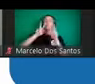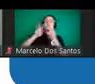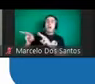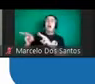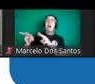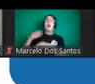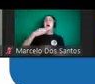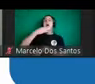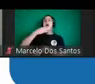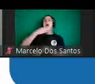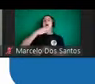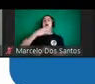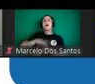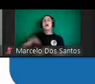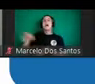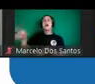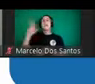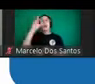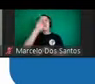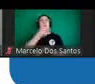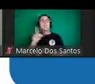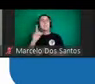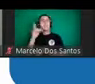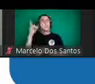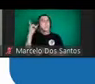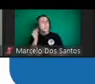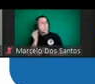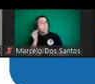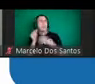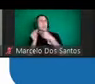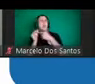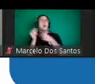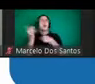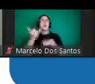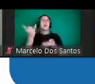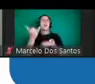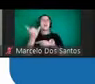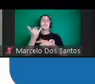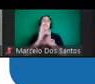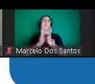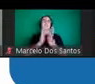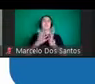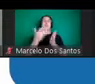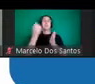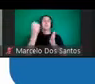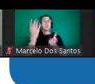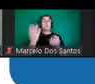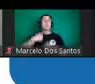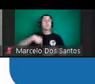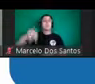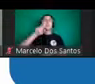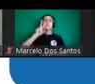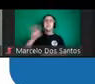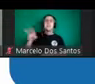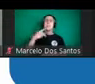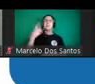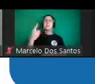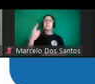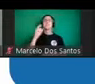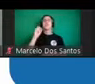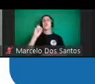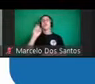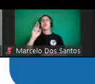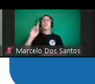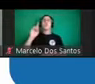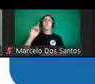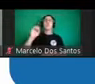esa también la, sobre todo también la denominación. A veces le queremos decir mi compañero el mudo, mi compañero el sordo mudo.